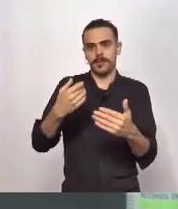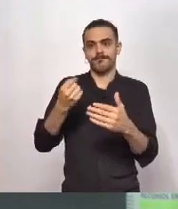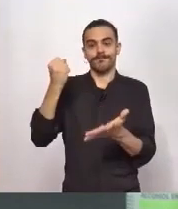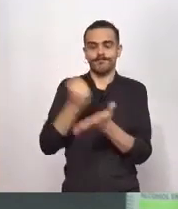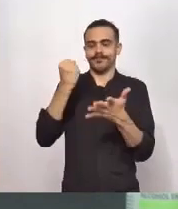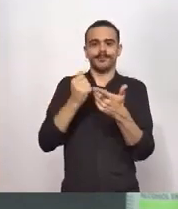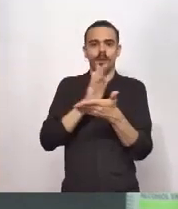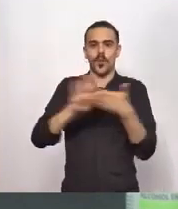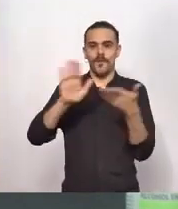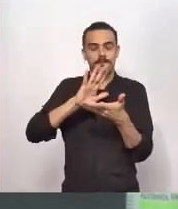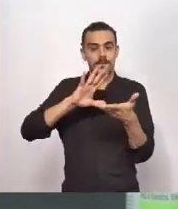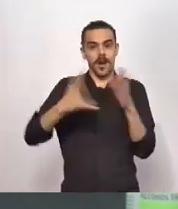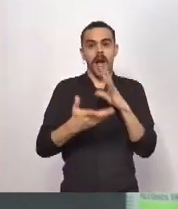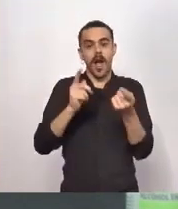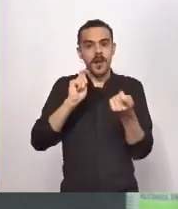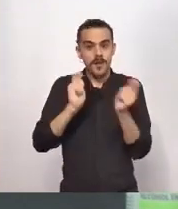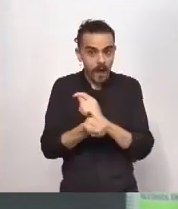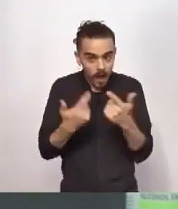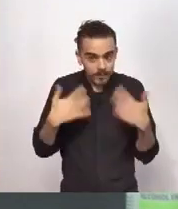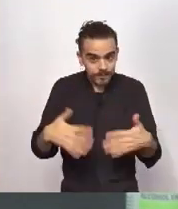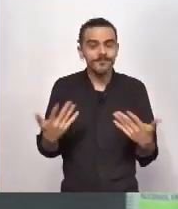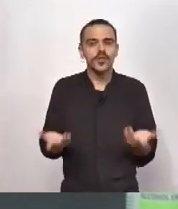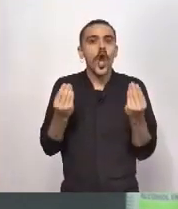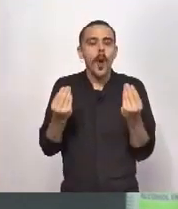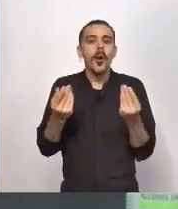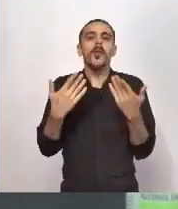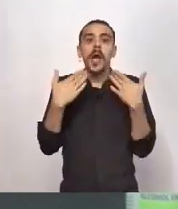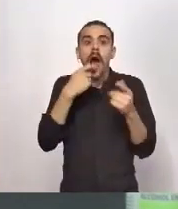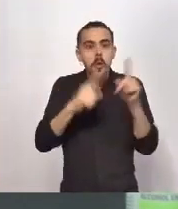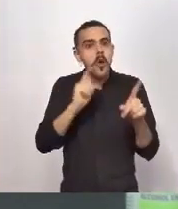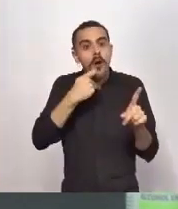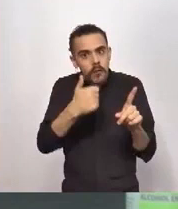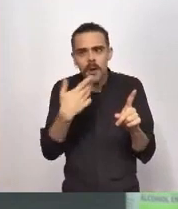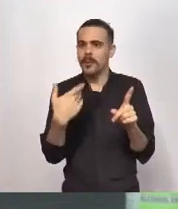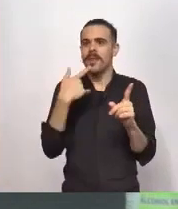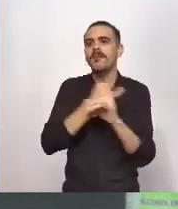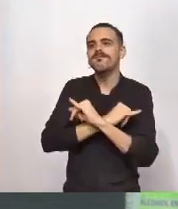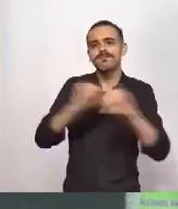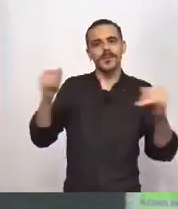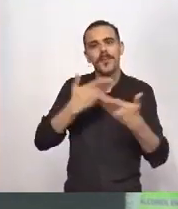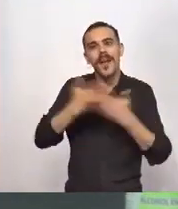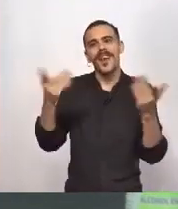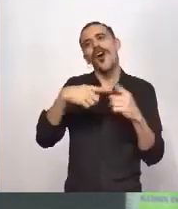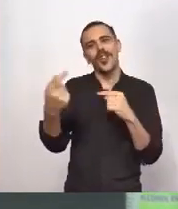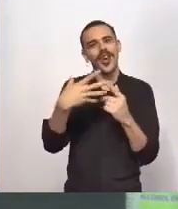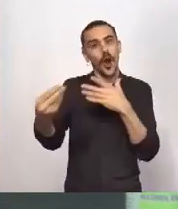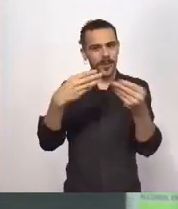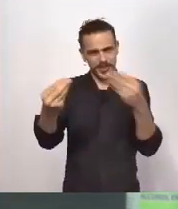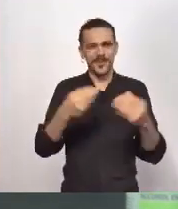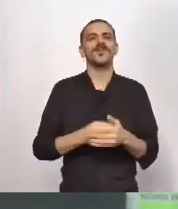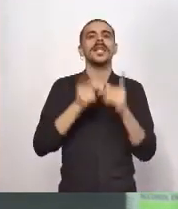lugares. Y por último, contarles que extendimos la fecha de presentación del Fray